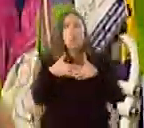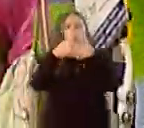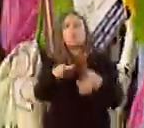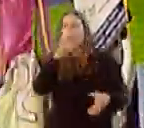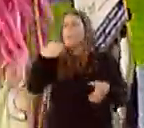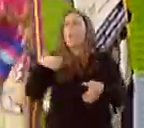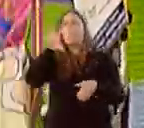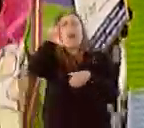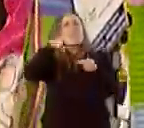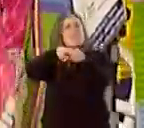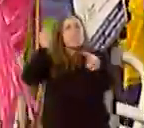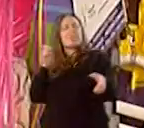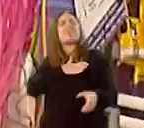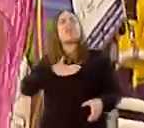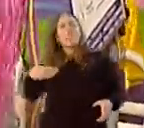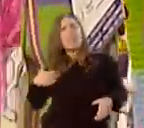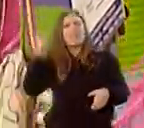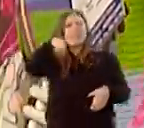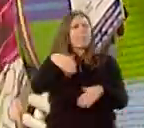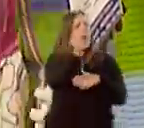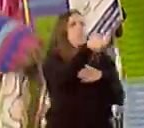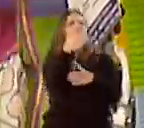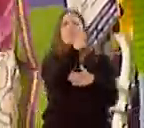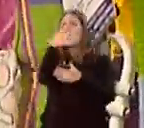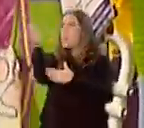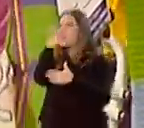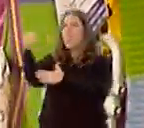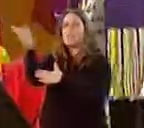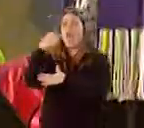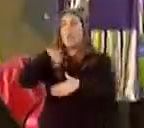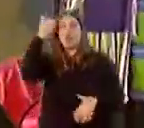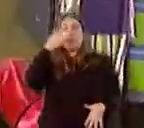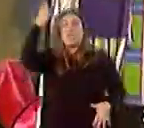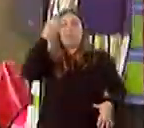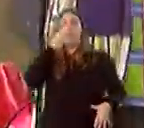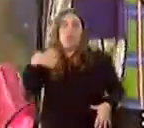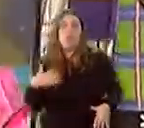y después que la bandera si había buenas